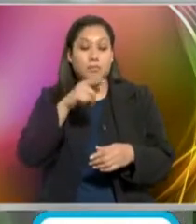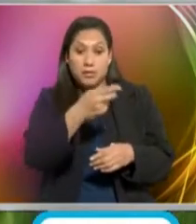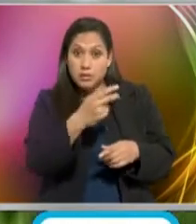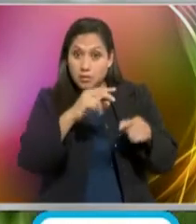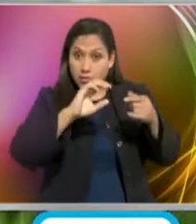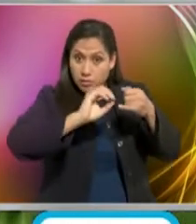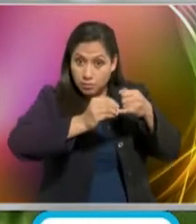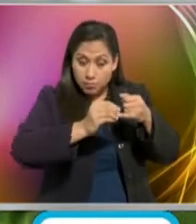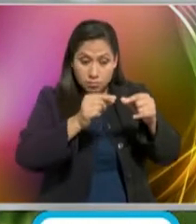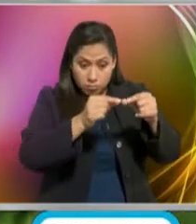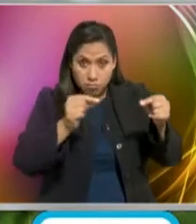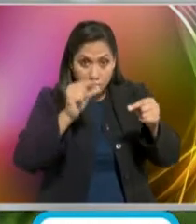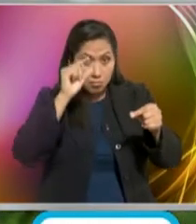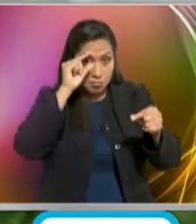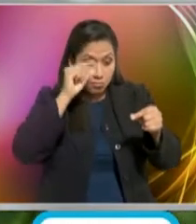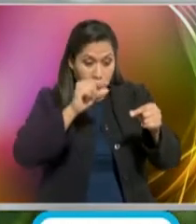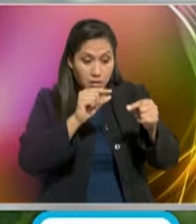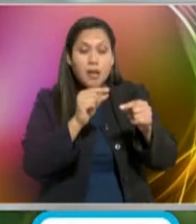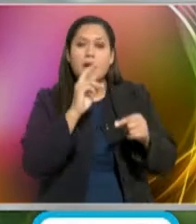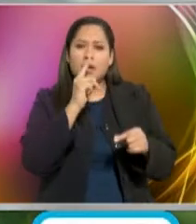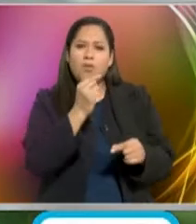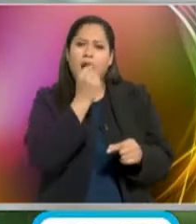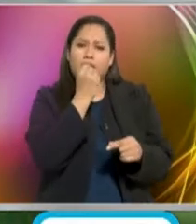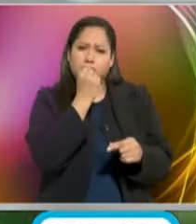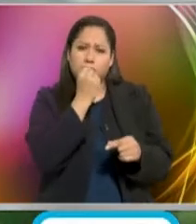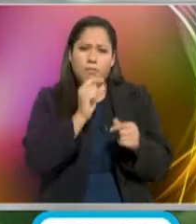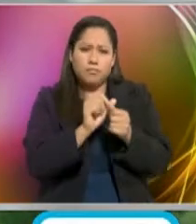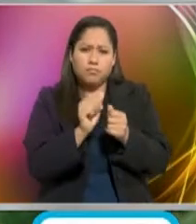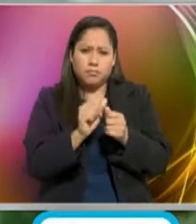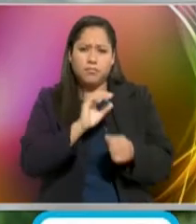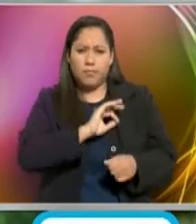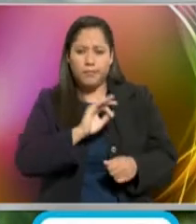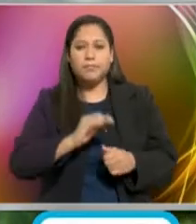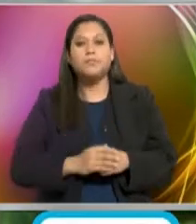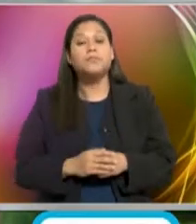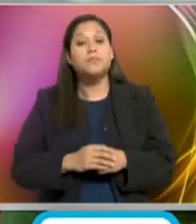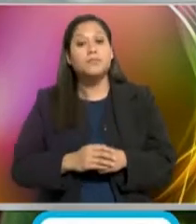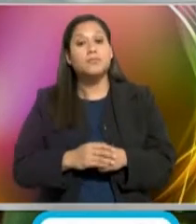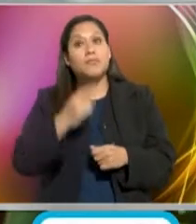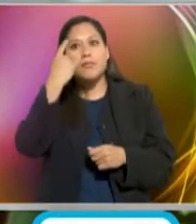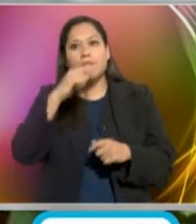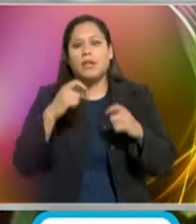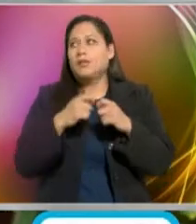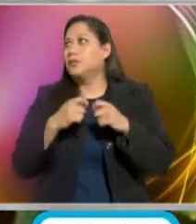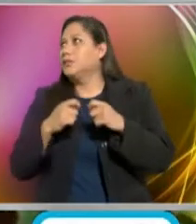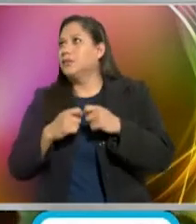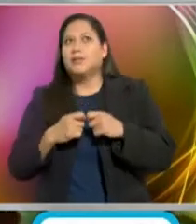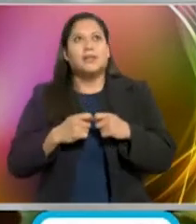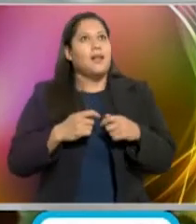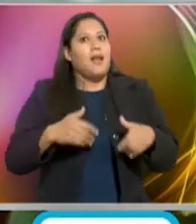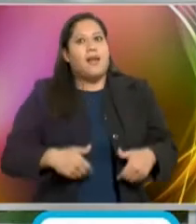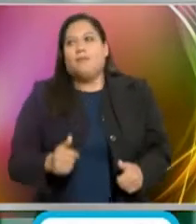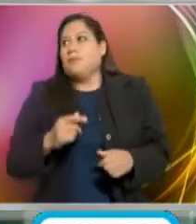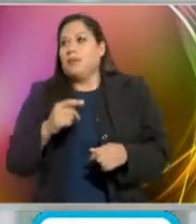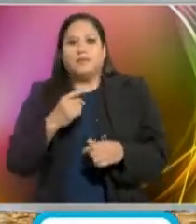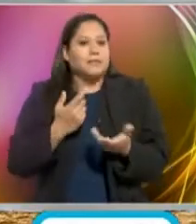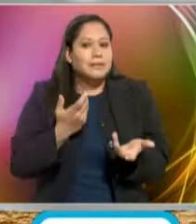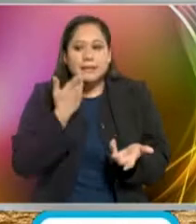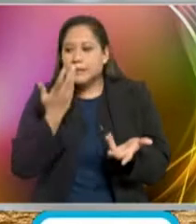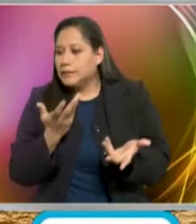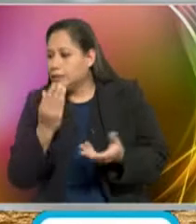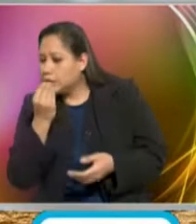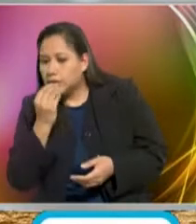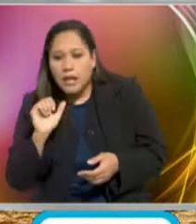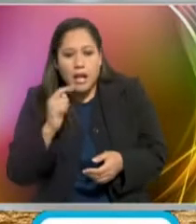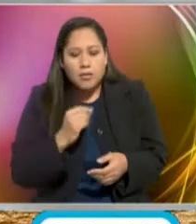estas embolsadas Claro. y con Ujú, es- químicos. Sí, y Y también... para esos momentos de ansiedad, Juan, que por la tarde nosotros queremos